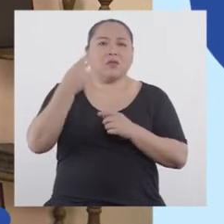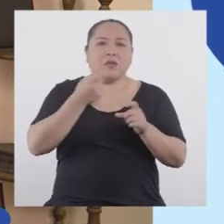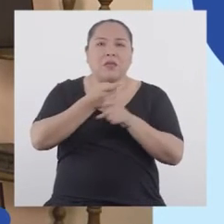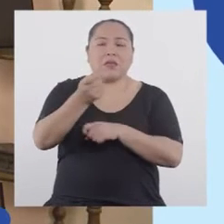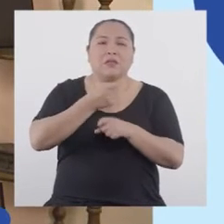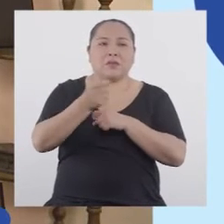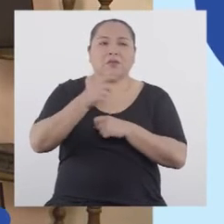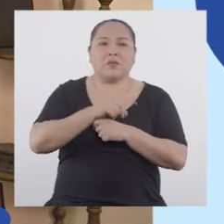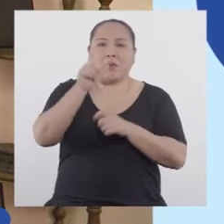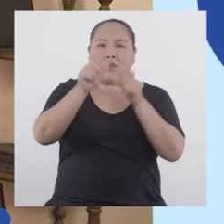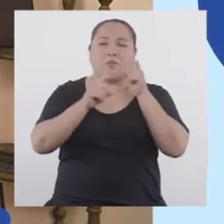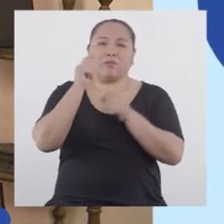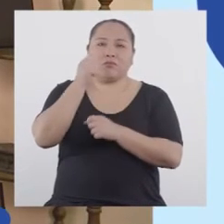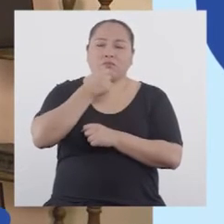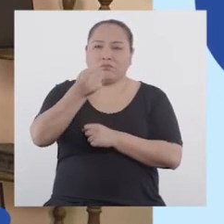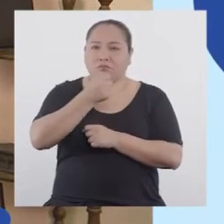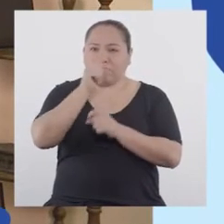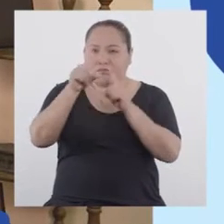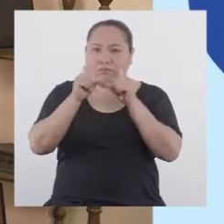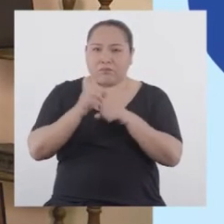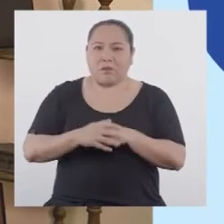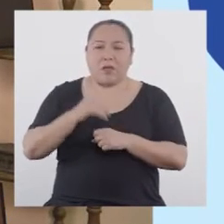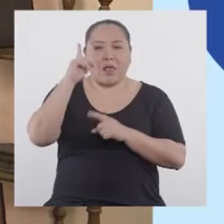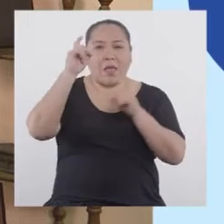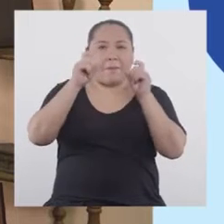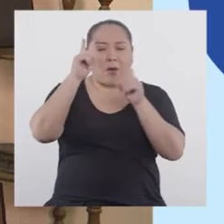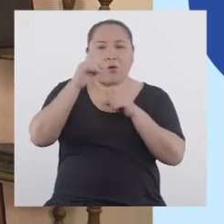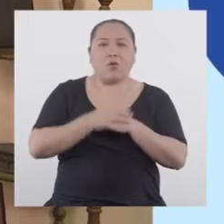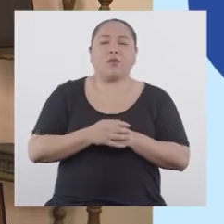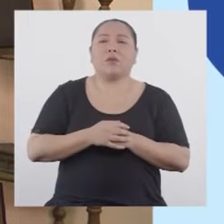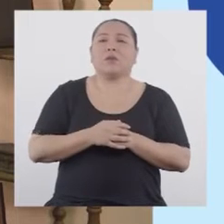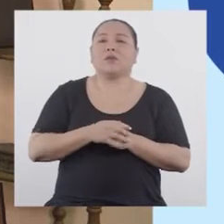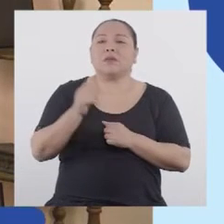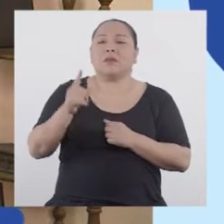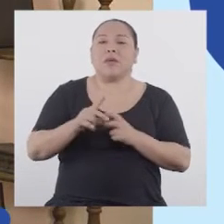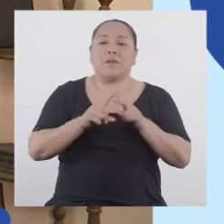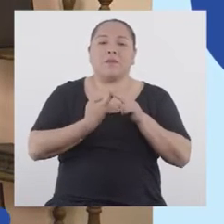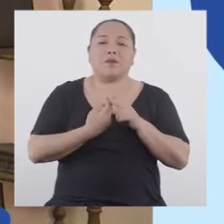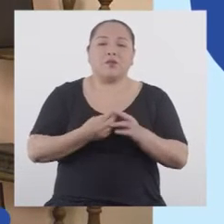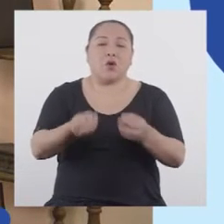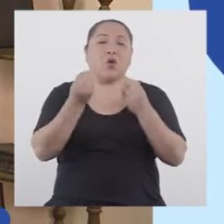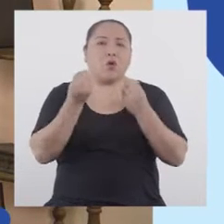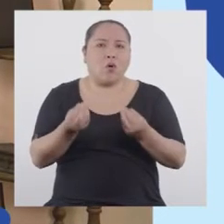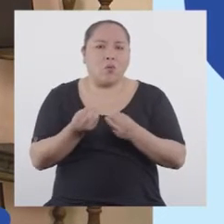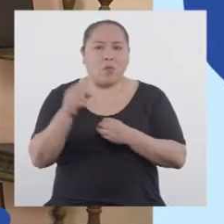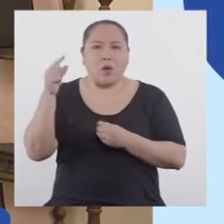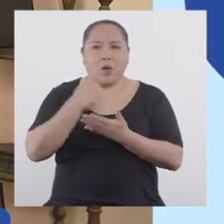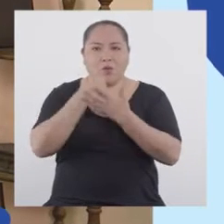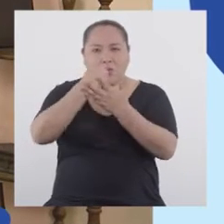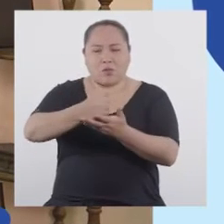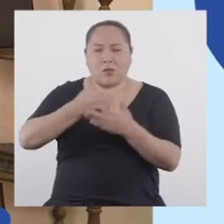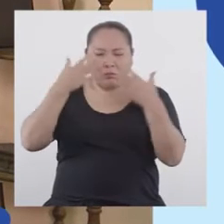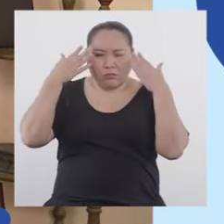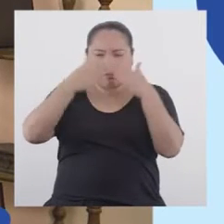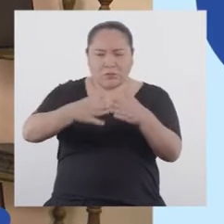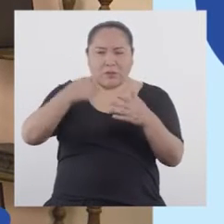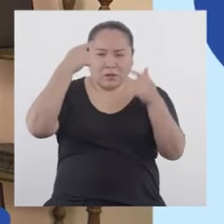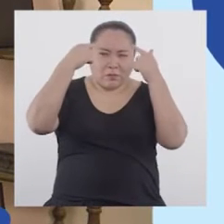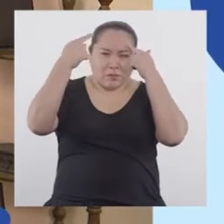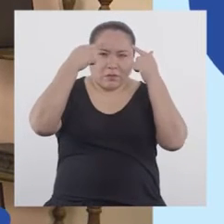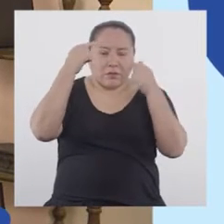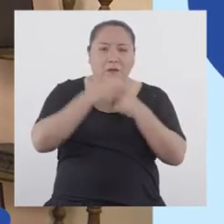que afectan a tus entrevistados. Las preguntas que comienzan ¿cómo? Ayudan a enfocar la mente de